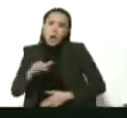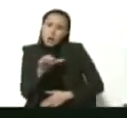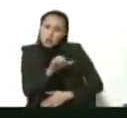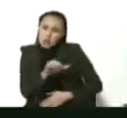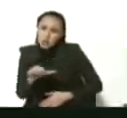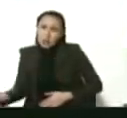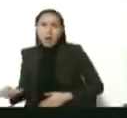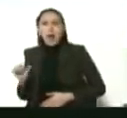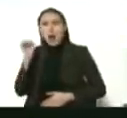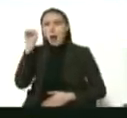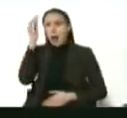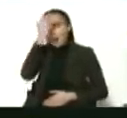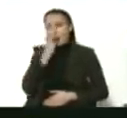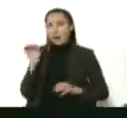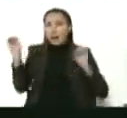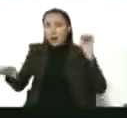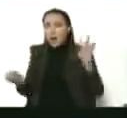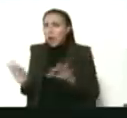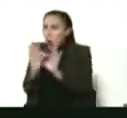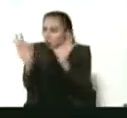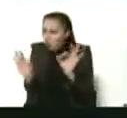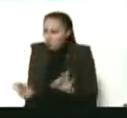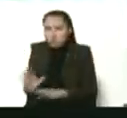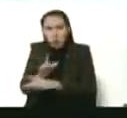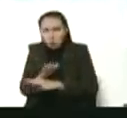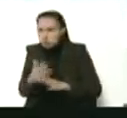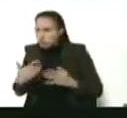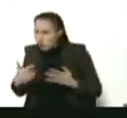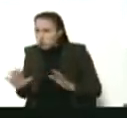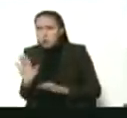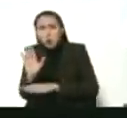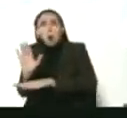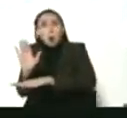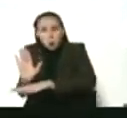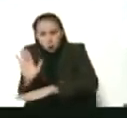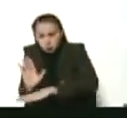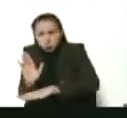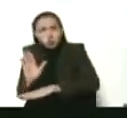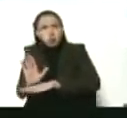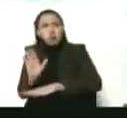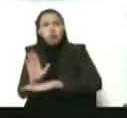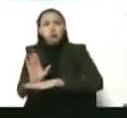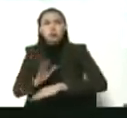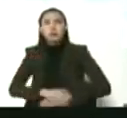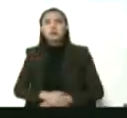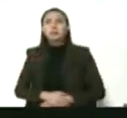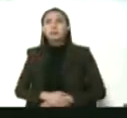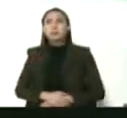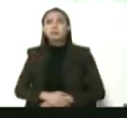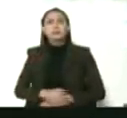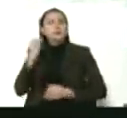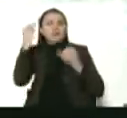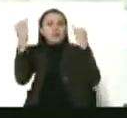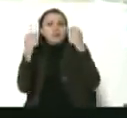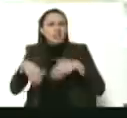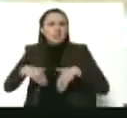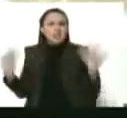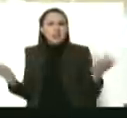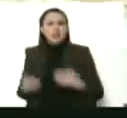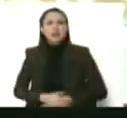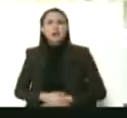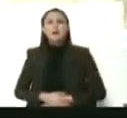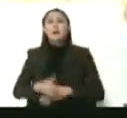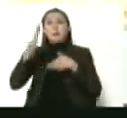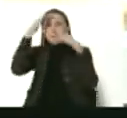los carnavales a su manera, cuidándose. Bueno, yo quisiera, ¿cuáles son las ideas? Vamos a escuchar